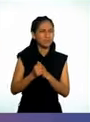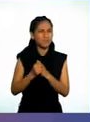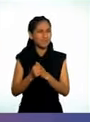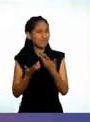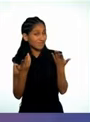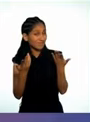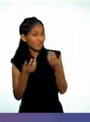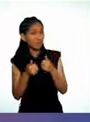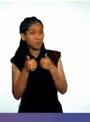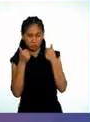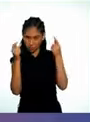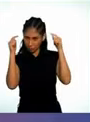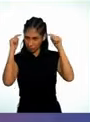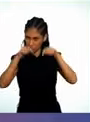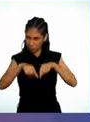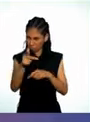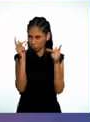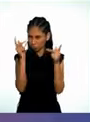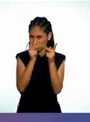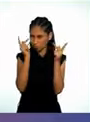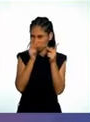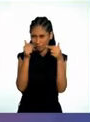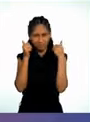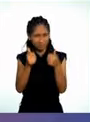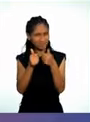now is star funds